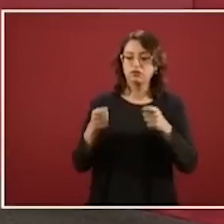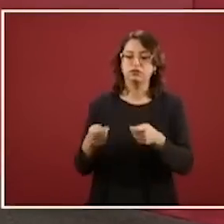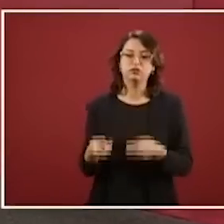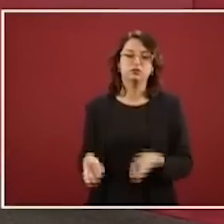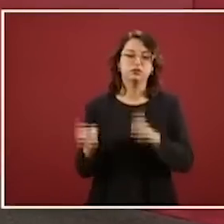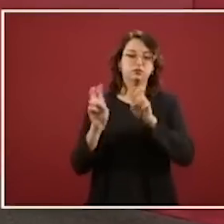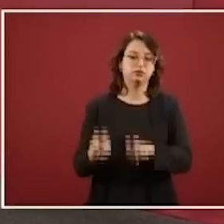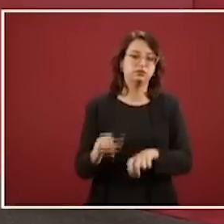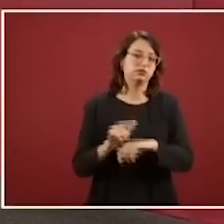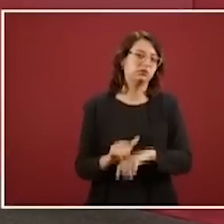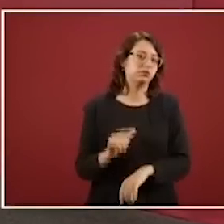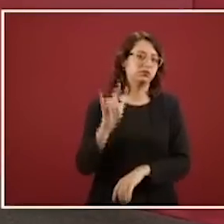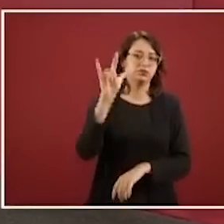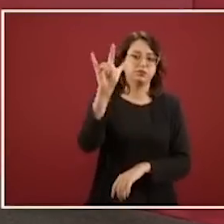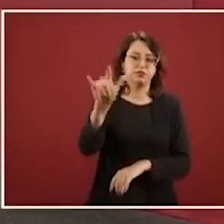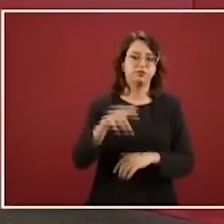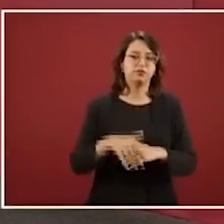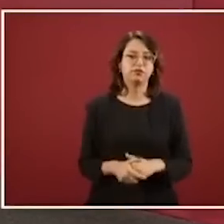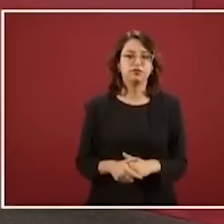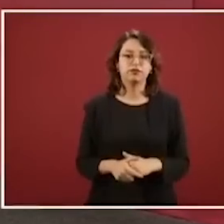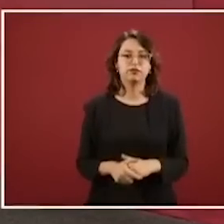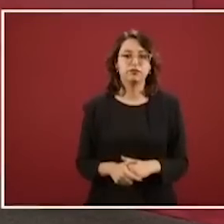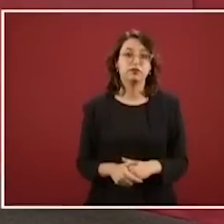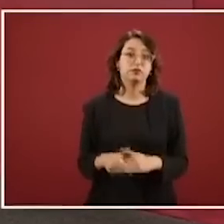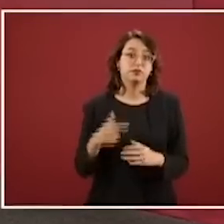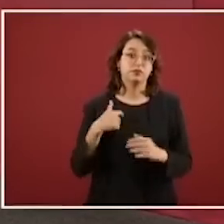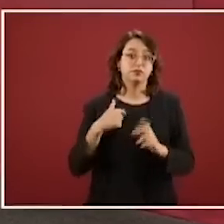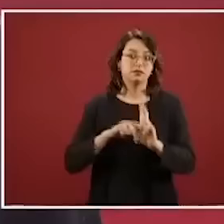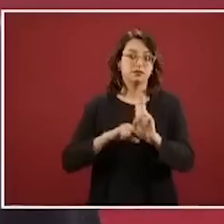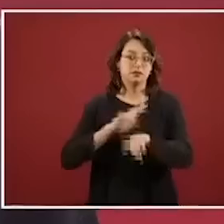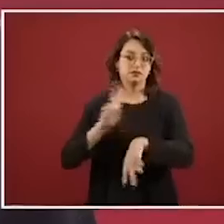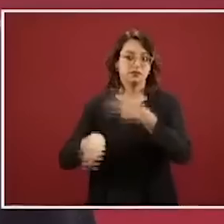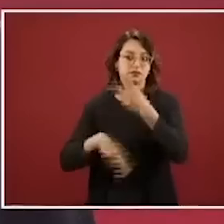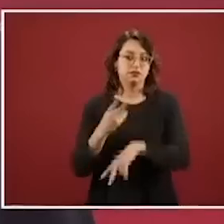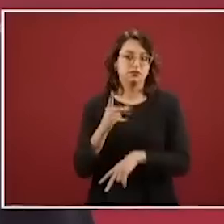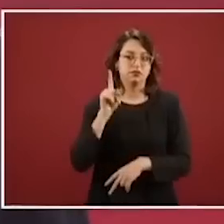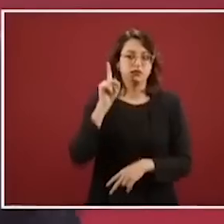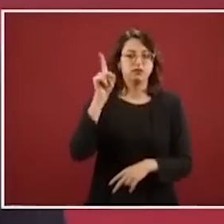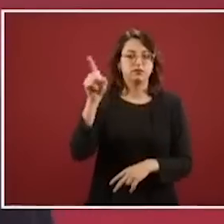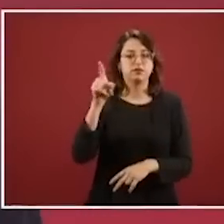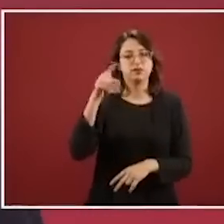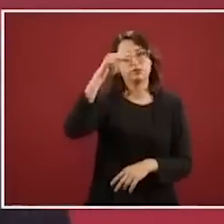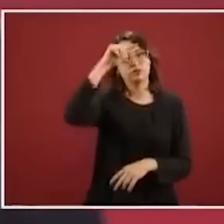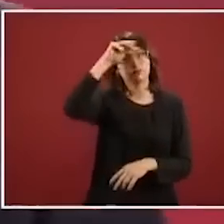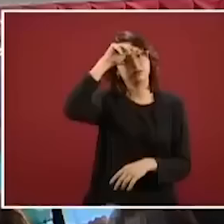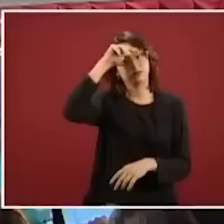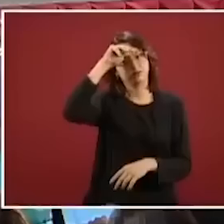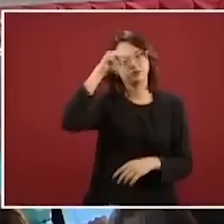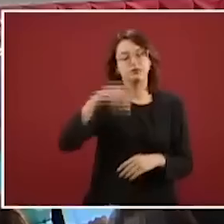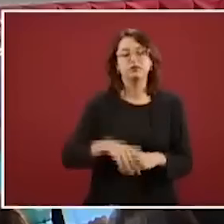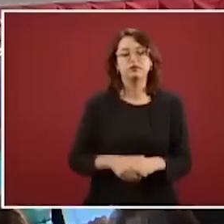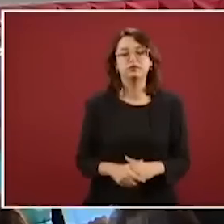ingresar al avión, y tenemos ese compromiso en Monterrey.